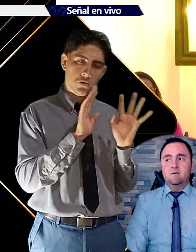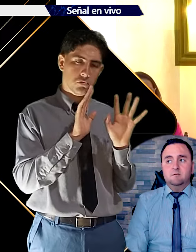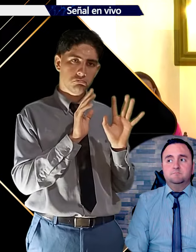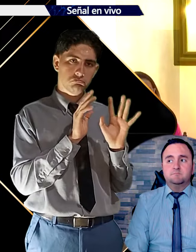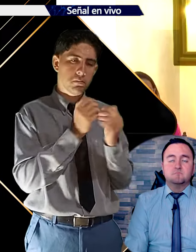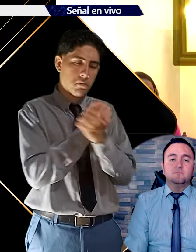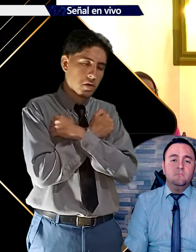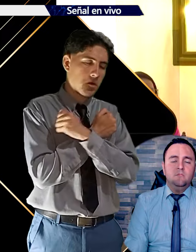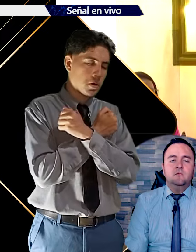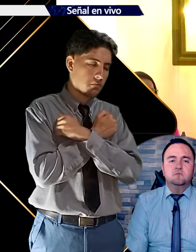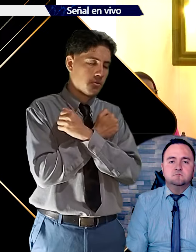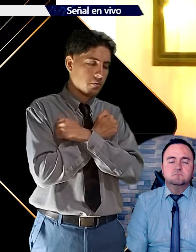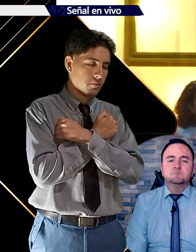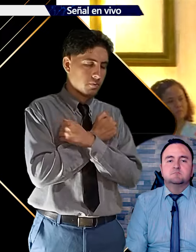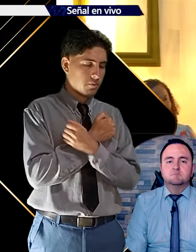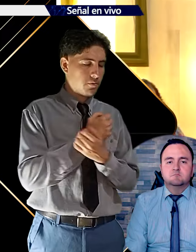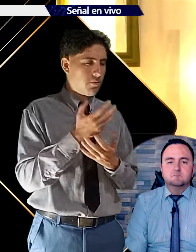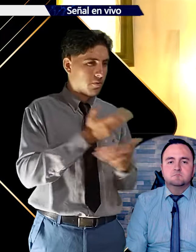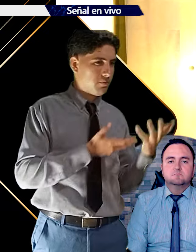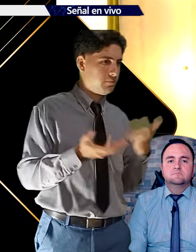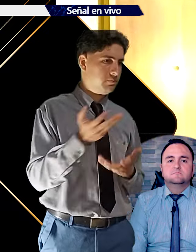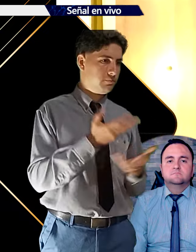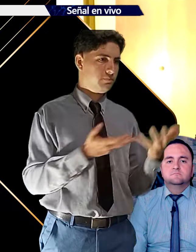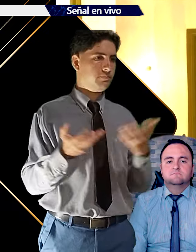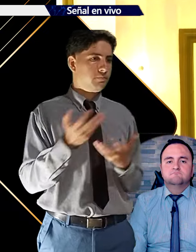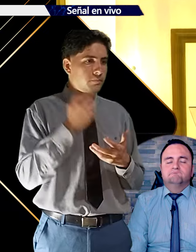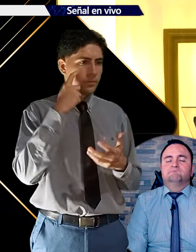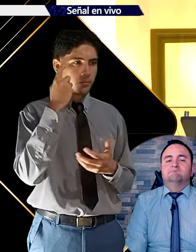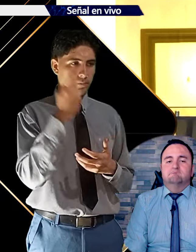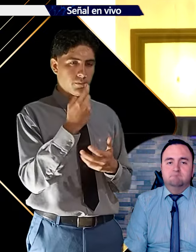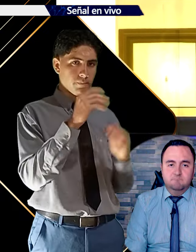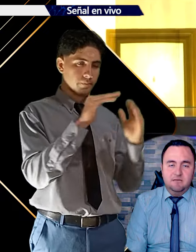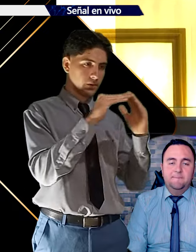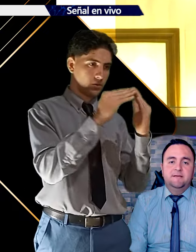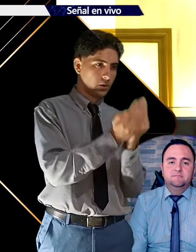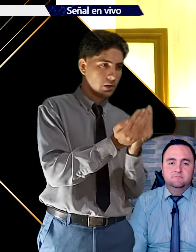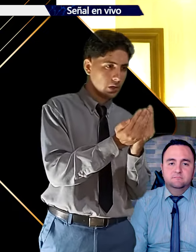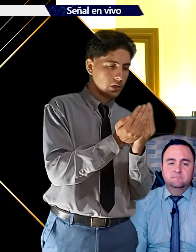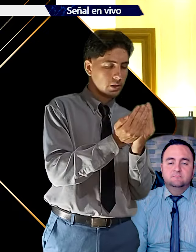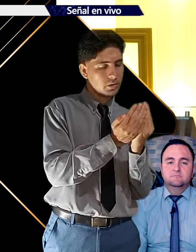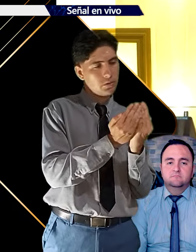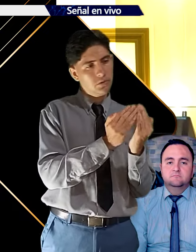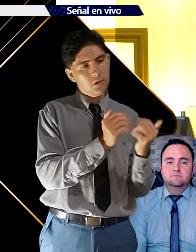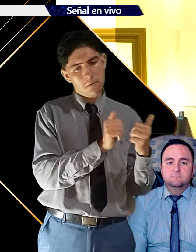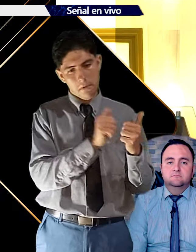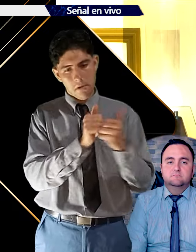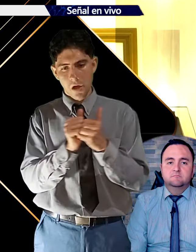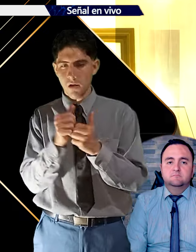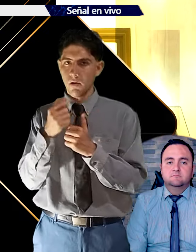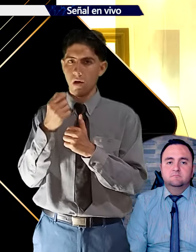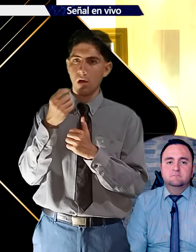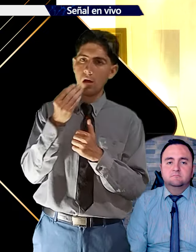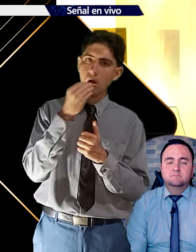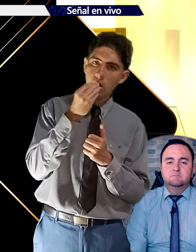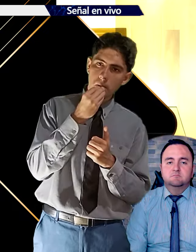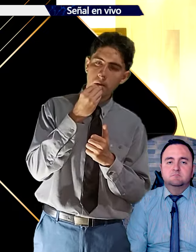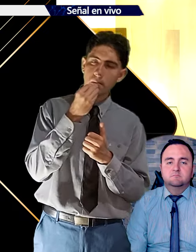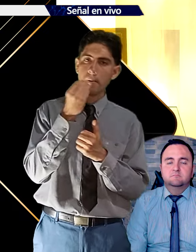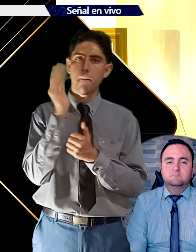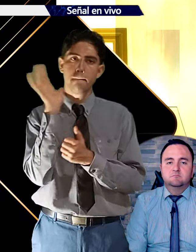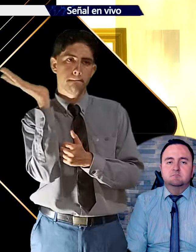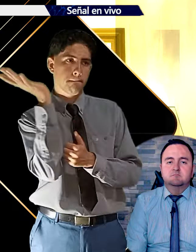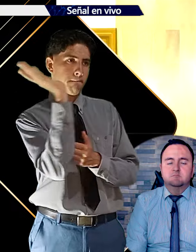sus falencias, a discutir menos con ella, a orar, a ganármela, ganármela, ganármela, ganármela, ganármela. Me iba al colegio, la recogía, me la llevaba a